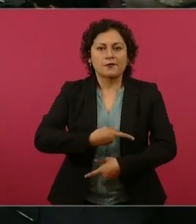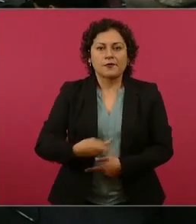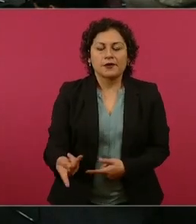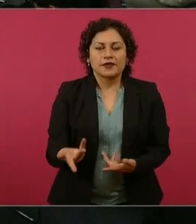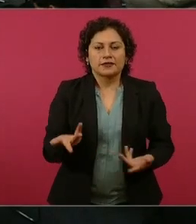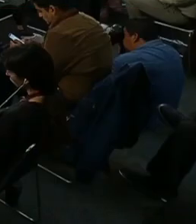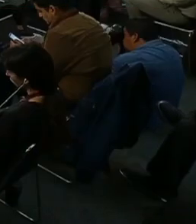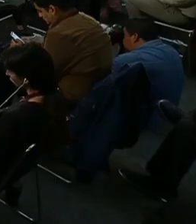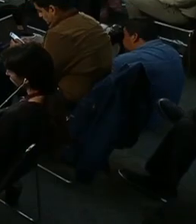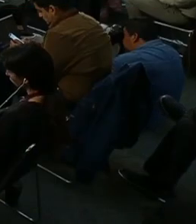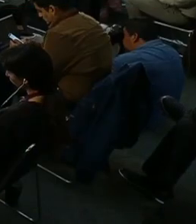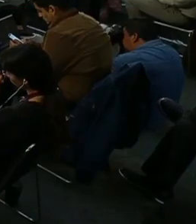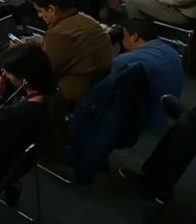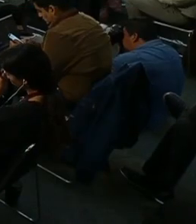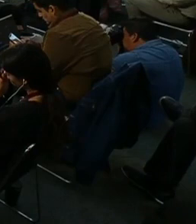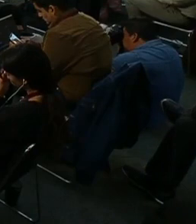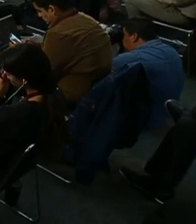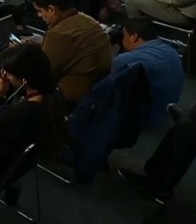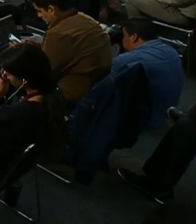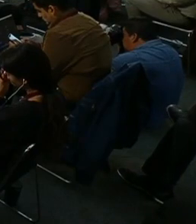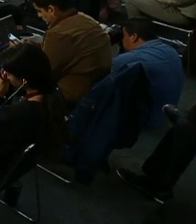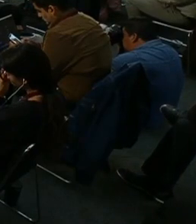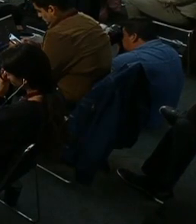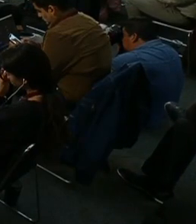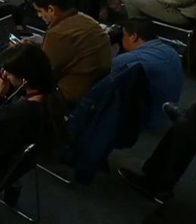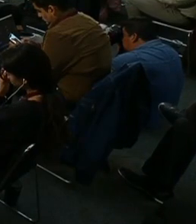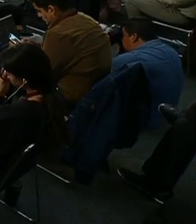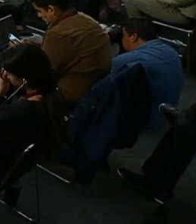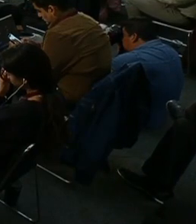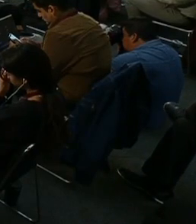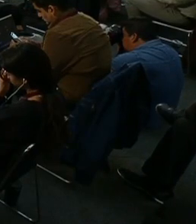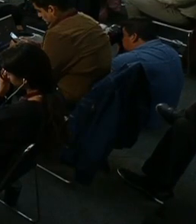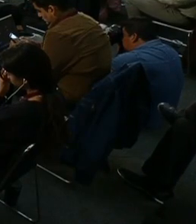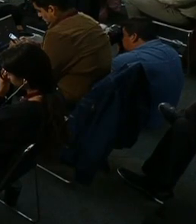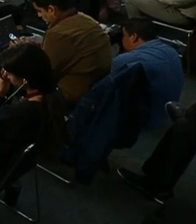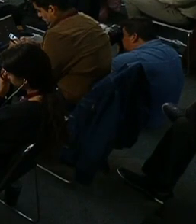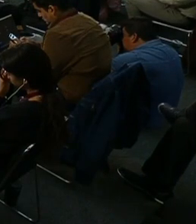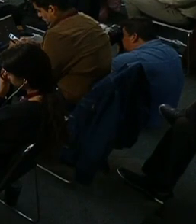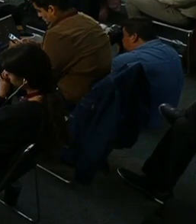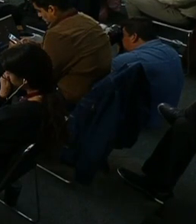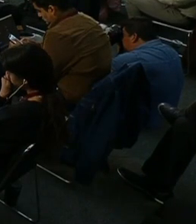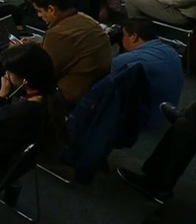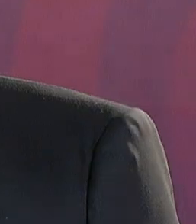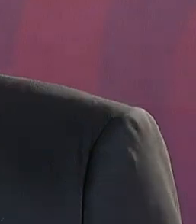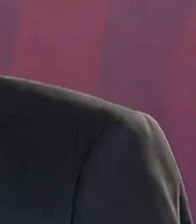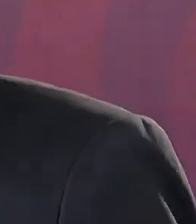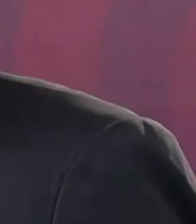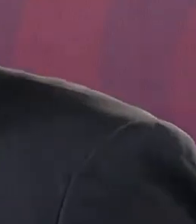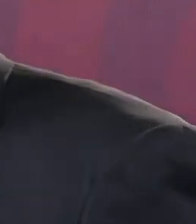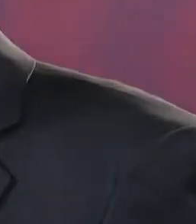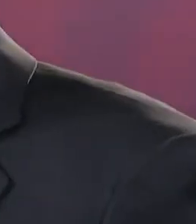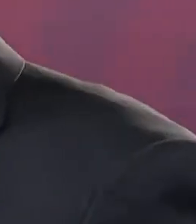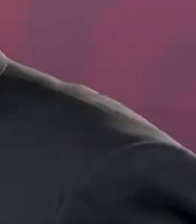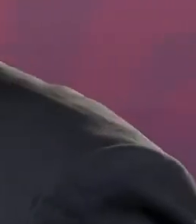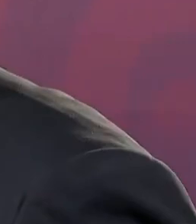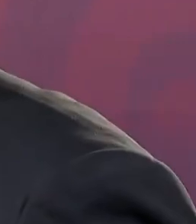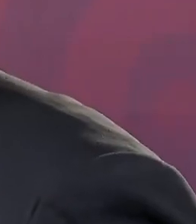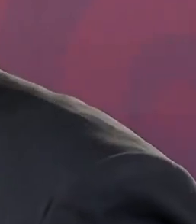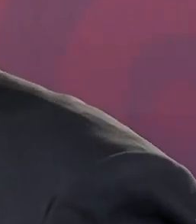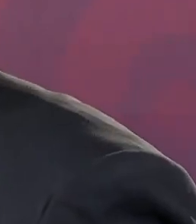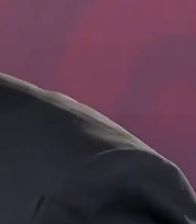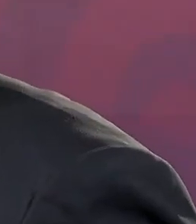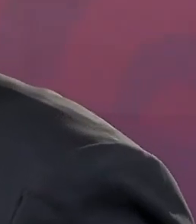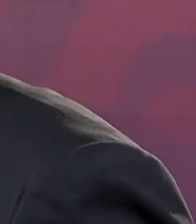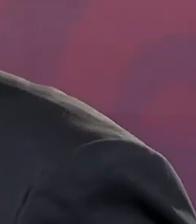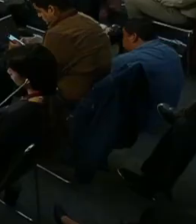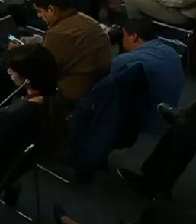por faltas de oportunidades en las comunidades de origen. Entonces, eso ha ayudado mucho. Podemos poner